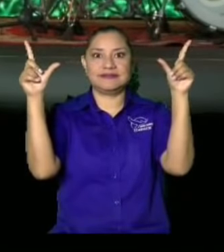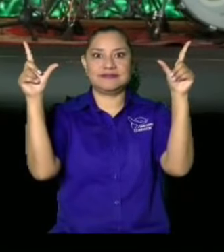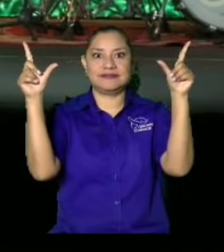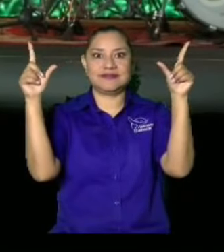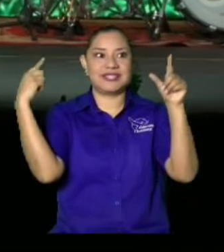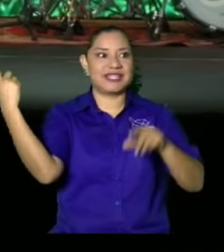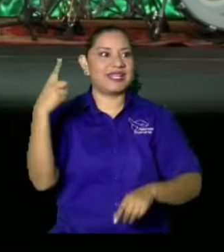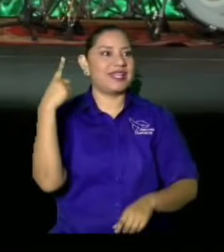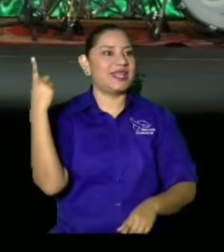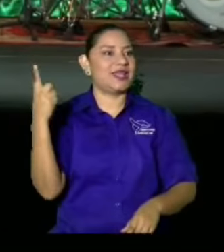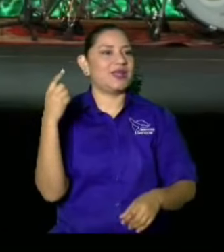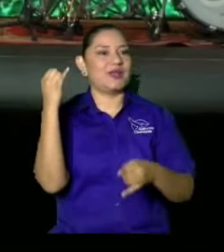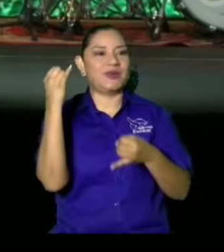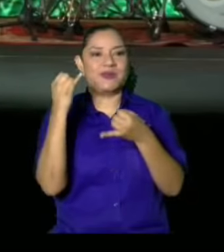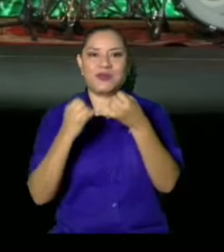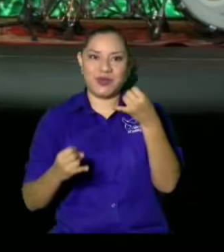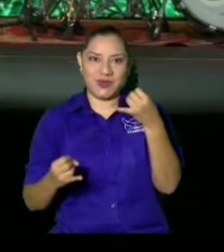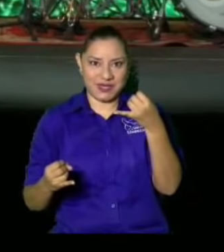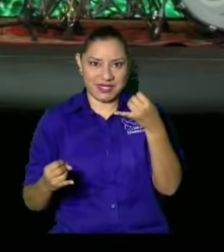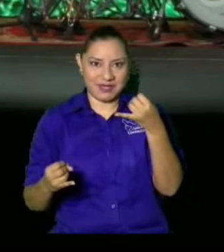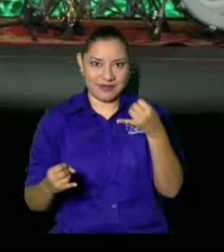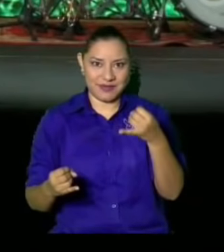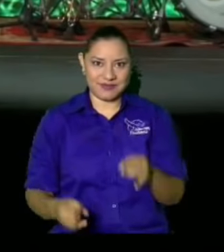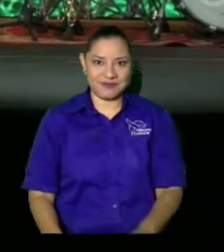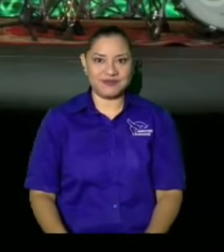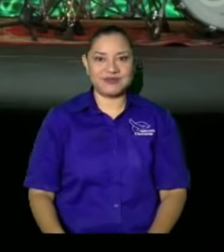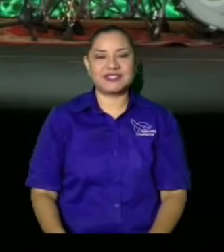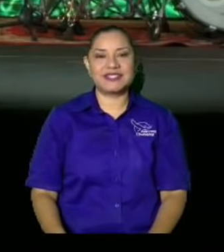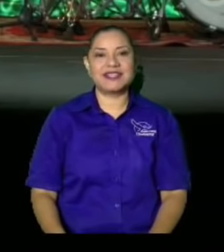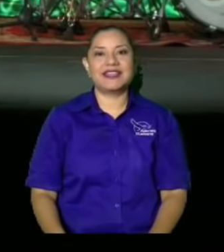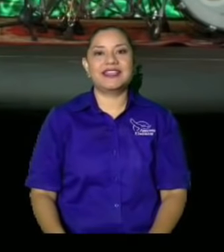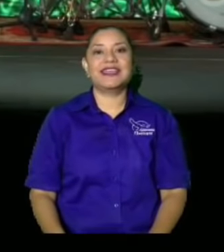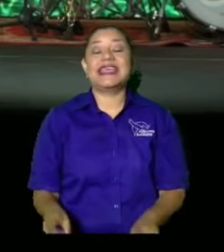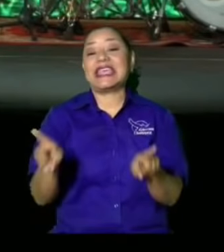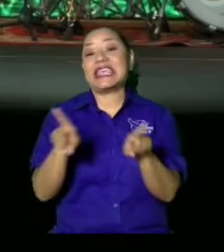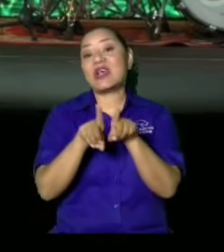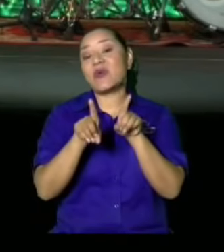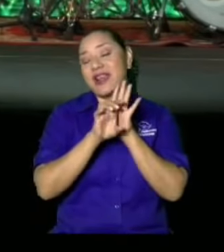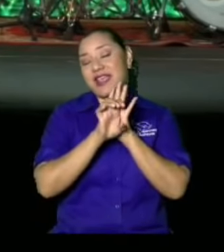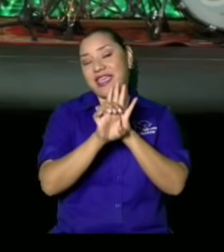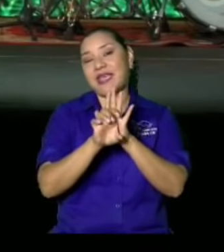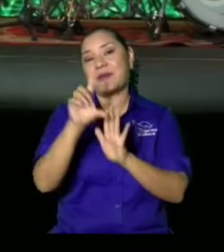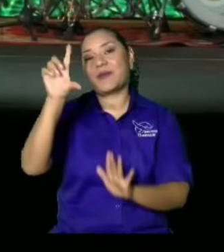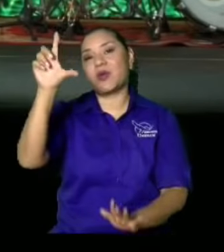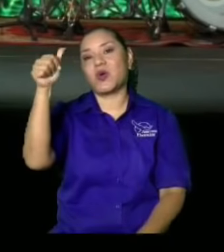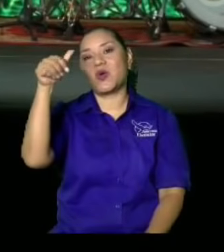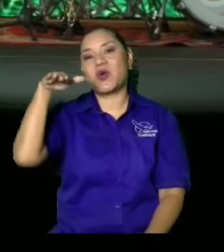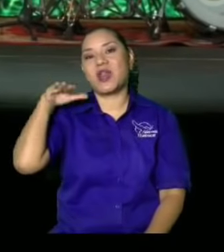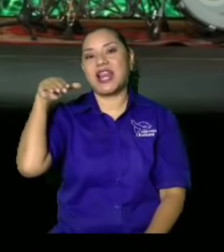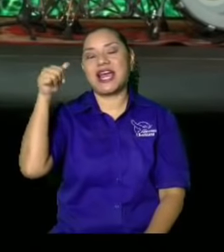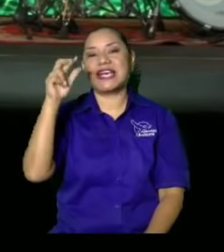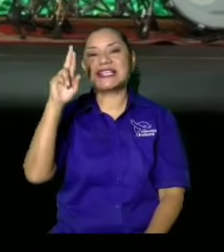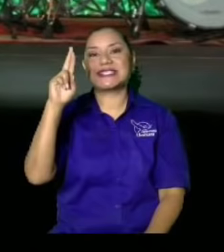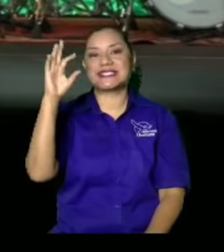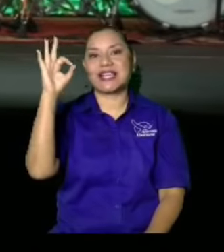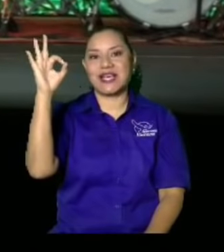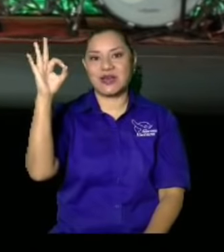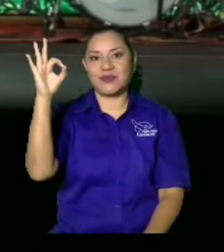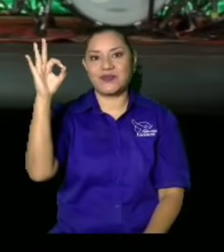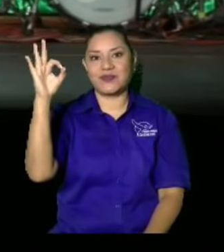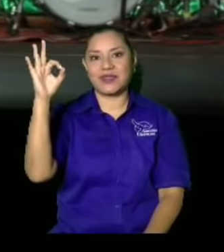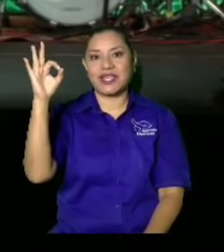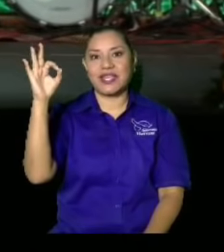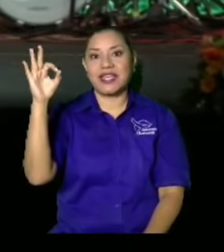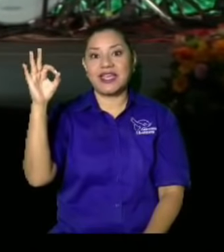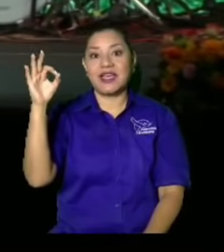último. A un Lázaro no. Cuando le llegó Marita, o le llegaron los